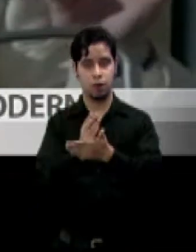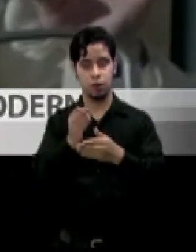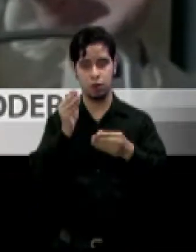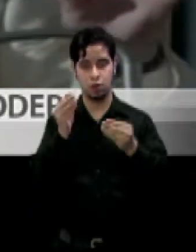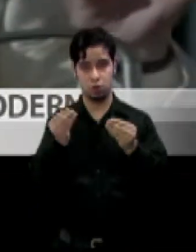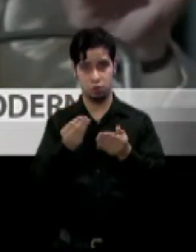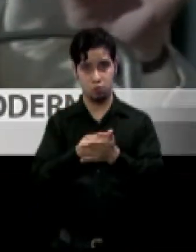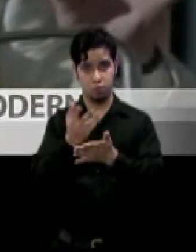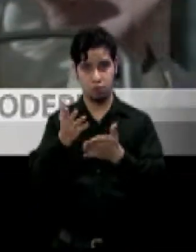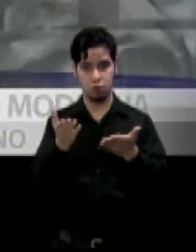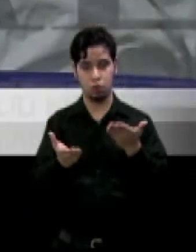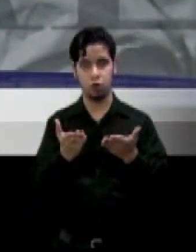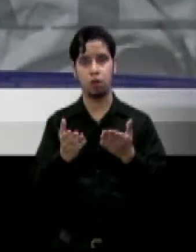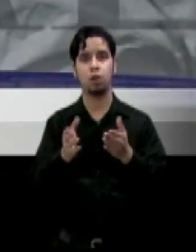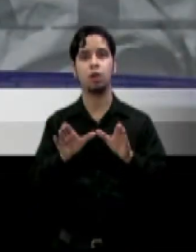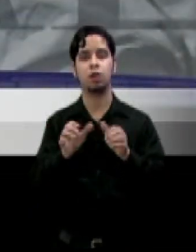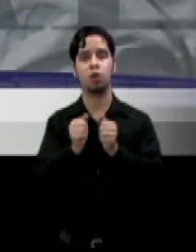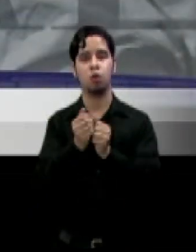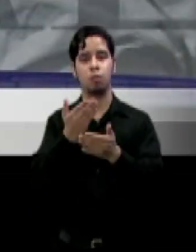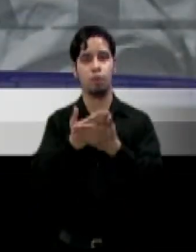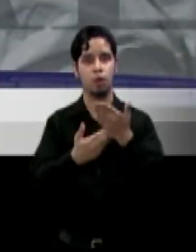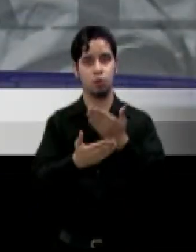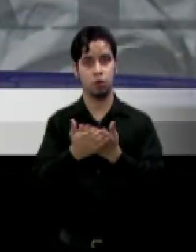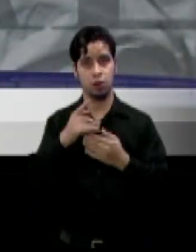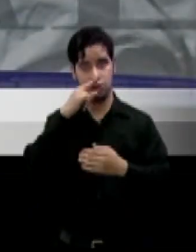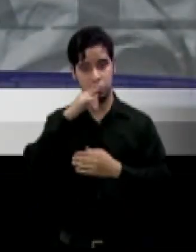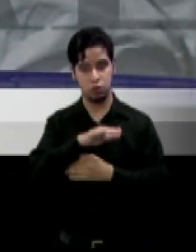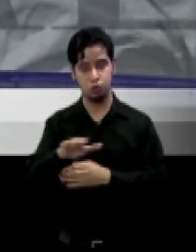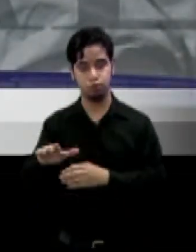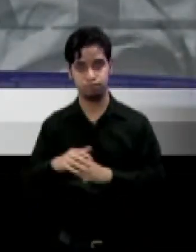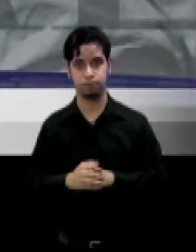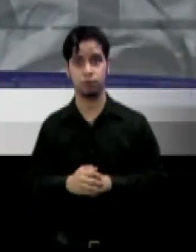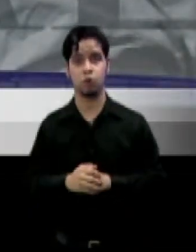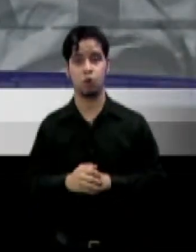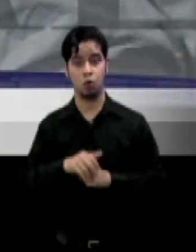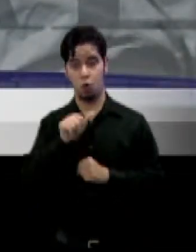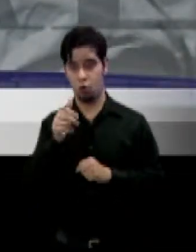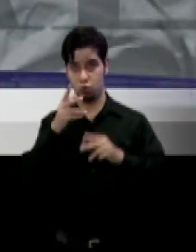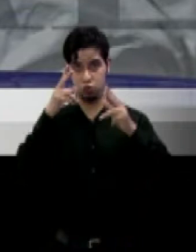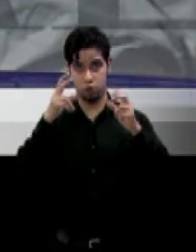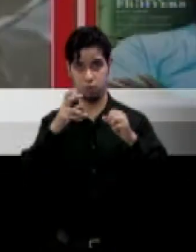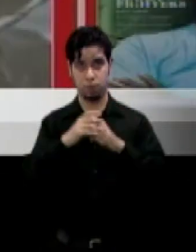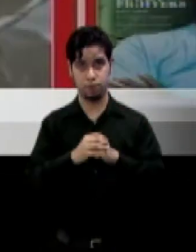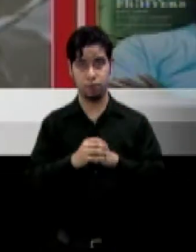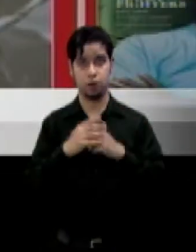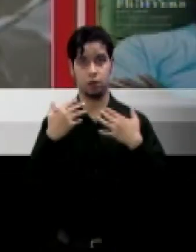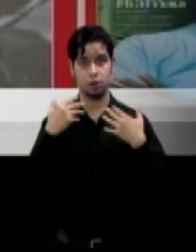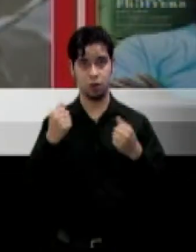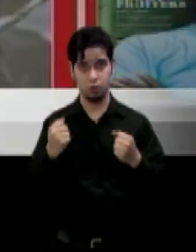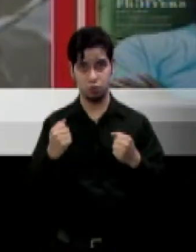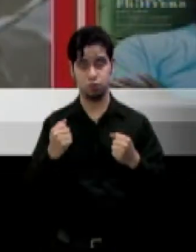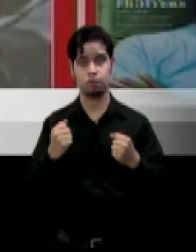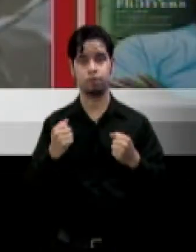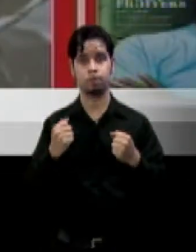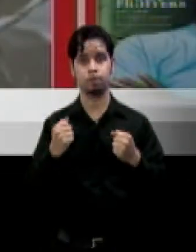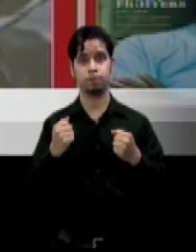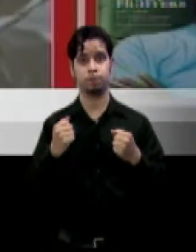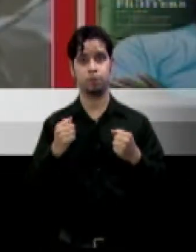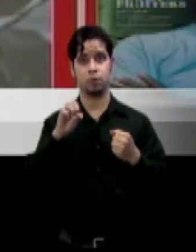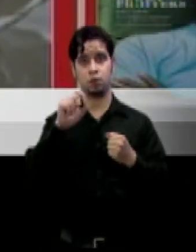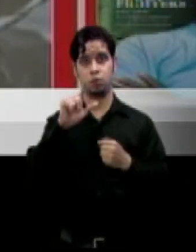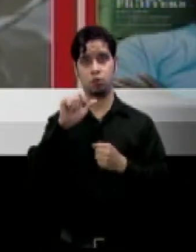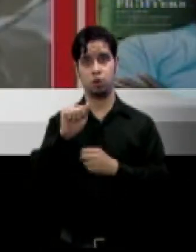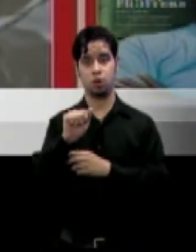infantil. De otra parte, los trabajadores de la salud en el brote actual de ébola fueron reconocidos como las personas